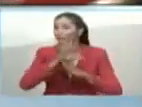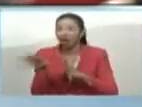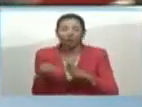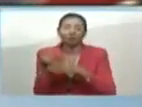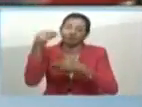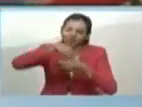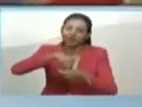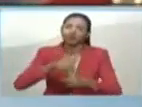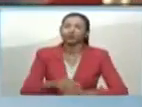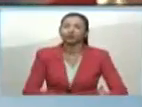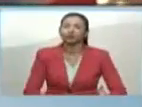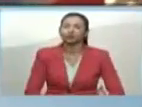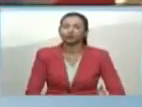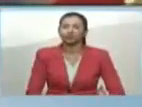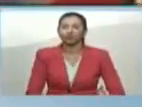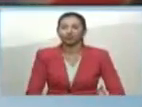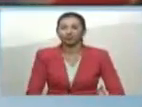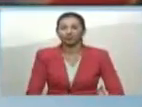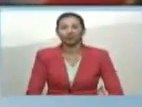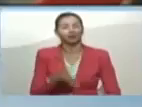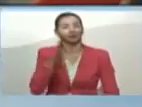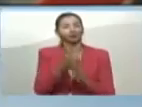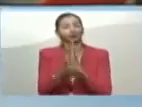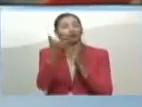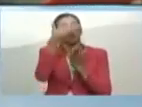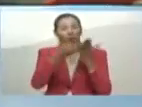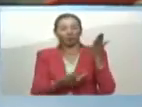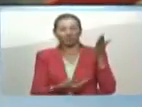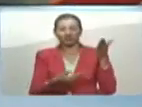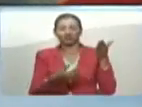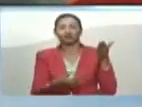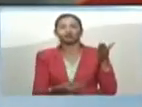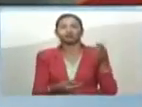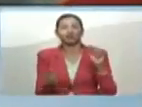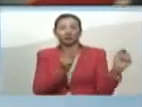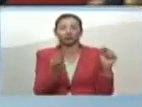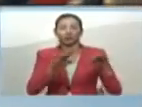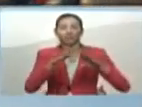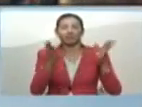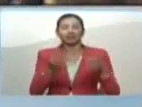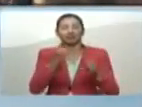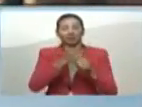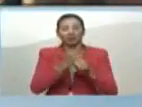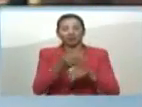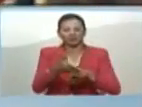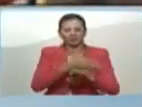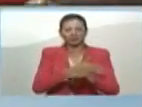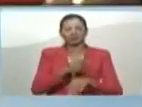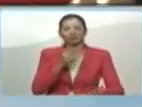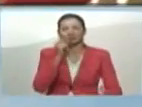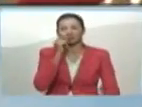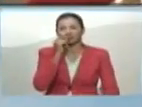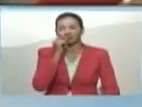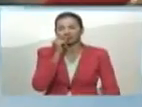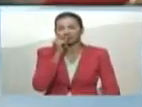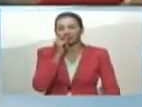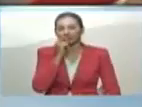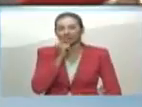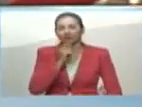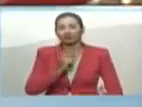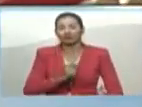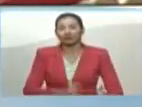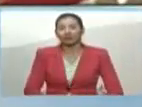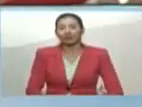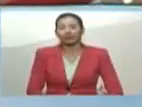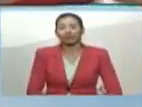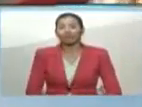Bien, enmarcado a lo que es el documento que se generó en la mesa de trabajo del Consejo Presidencial de las Comunas, se enmarca en la metodología